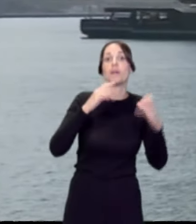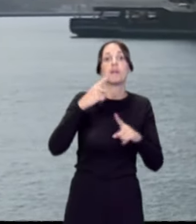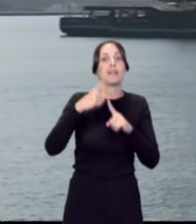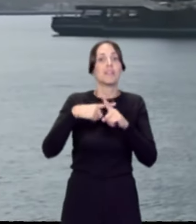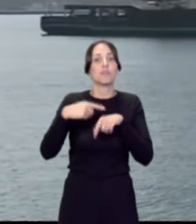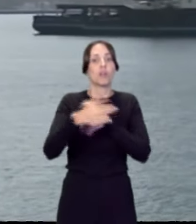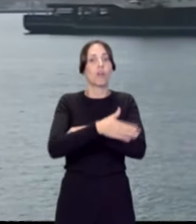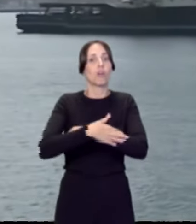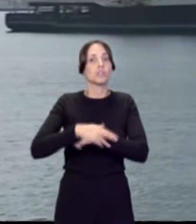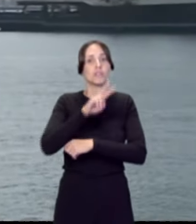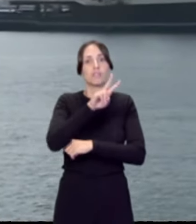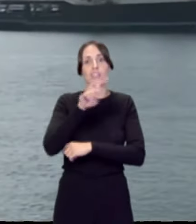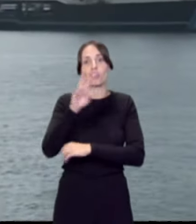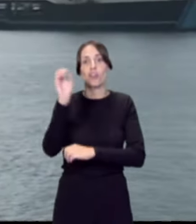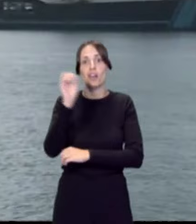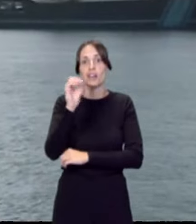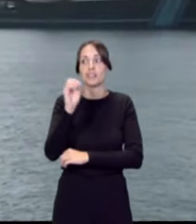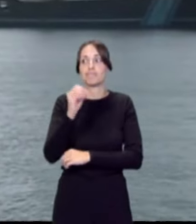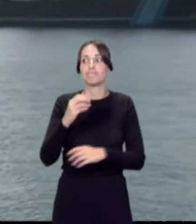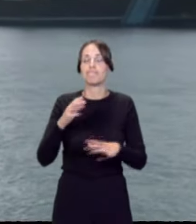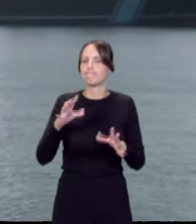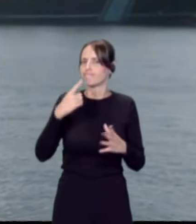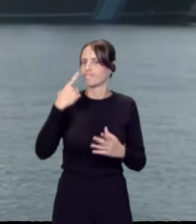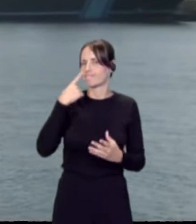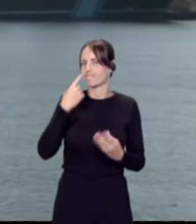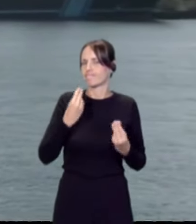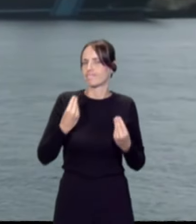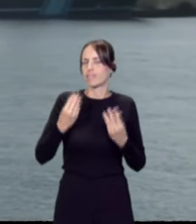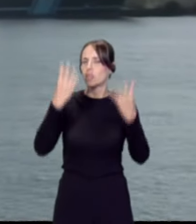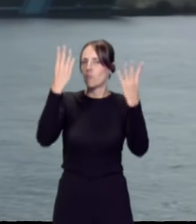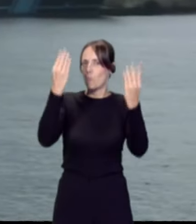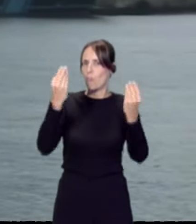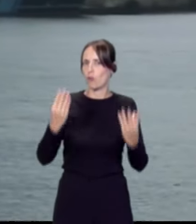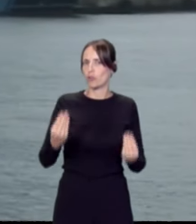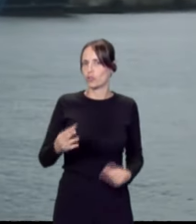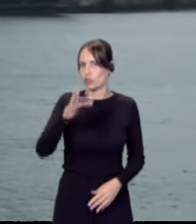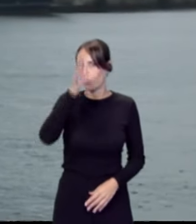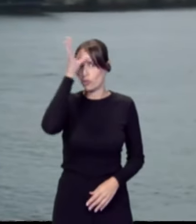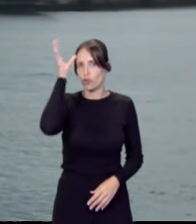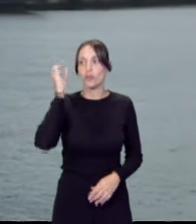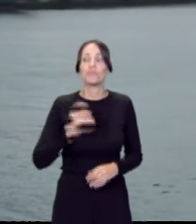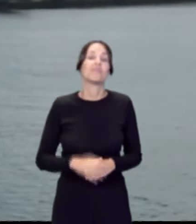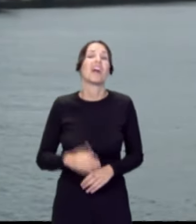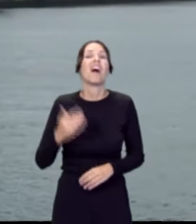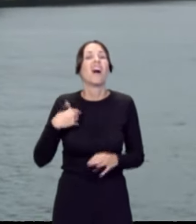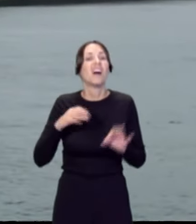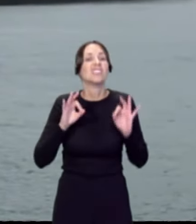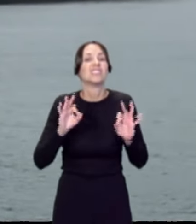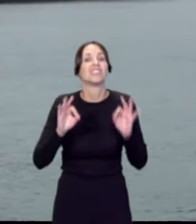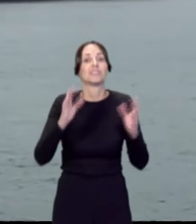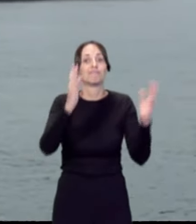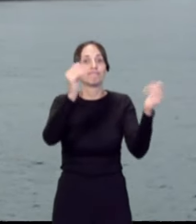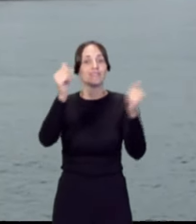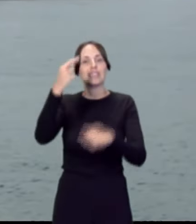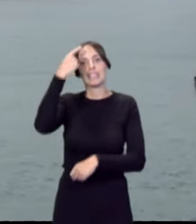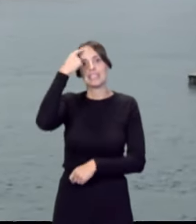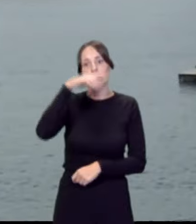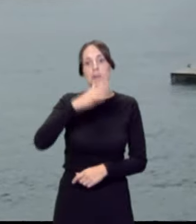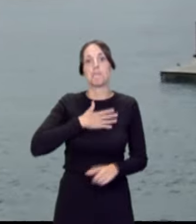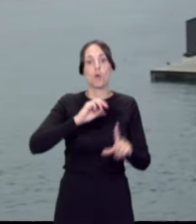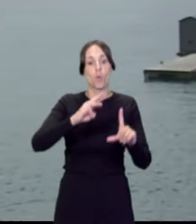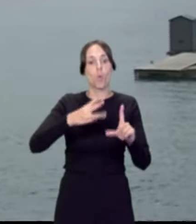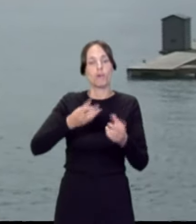costa de 22 grados. Eso sí, hay sensación de bochorno. Con esta imagen nosotros nos despedimos. Ya saben que pueden seguir informados en nuestra página